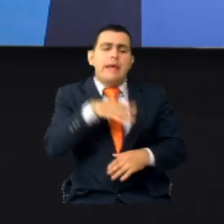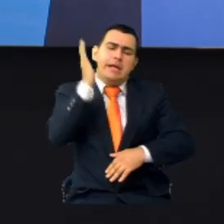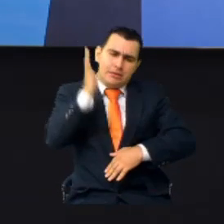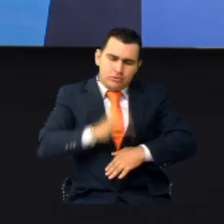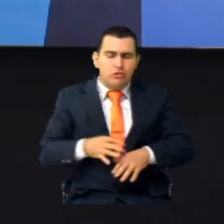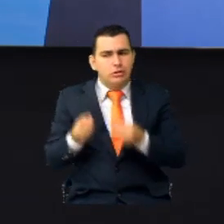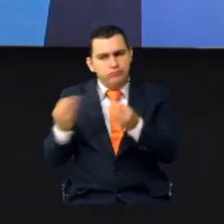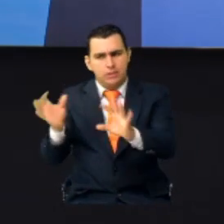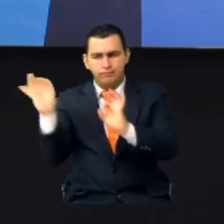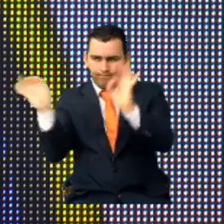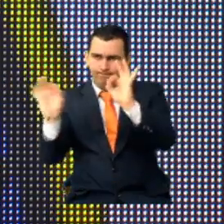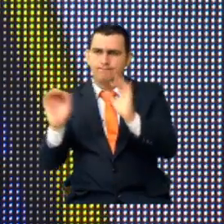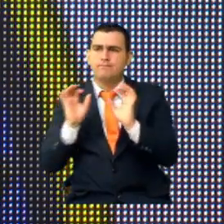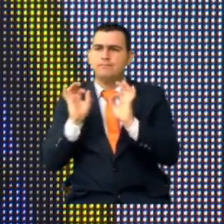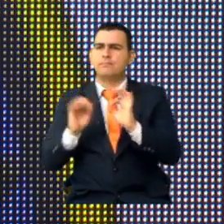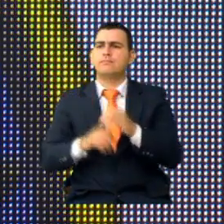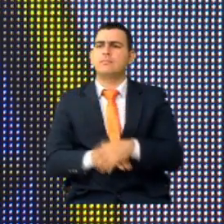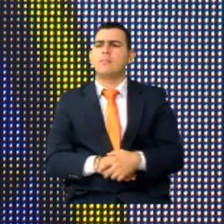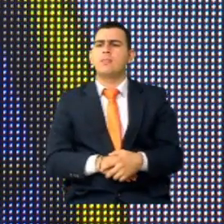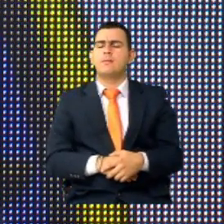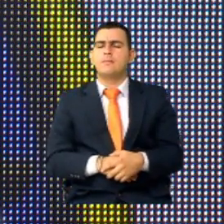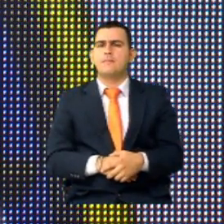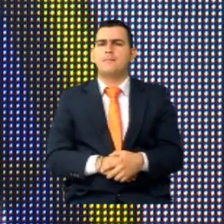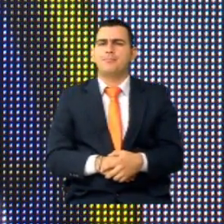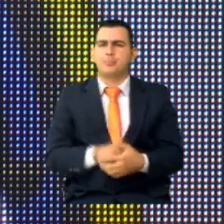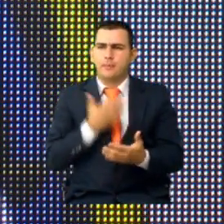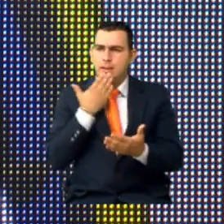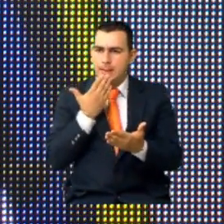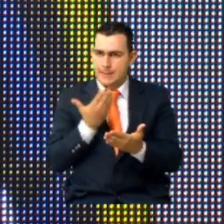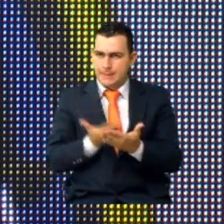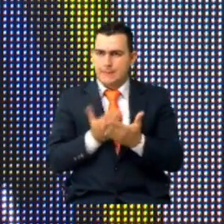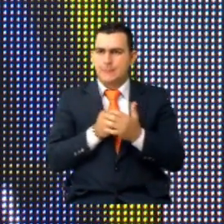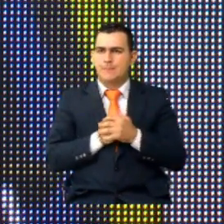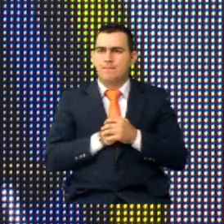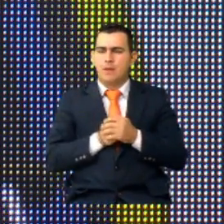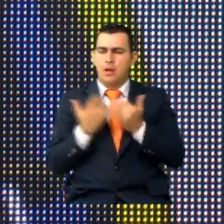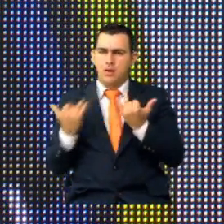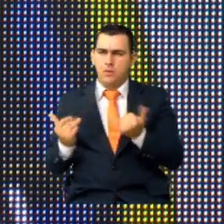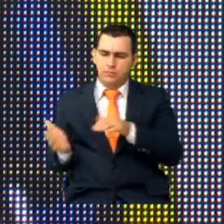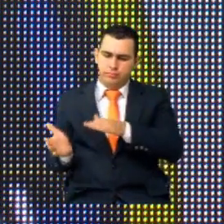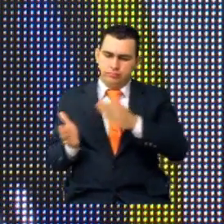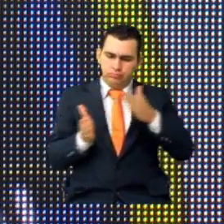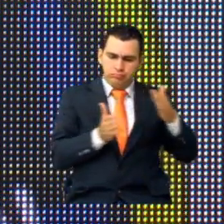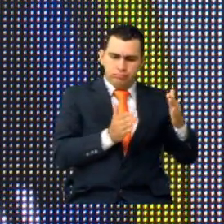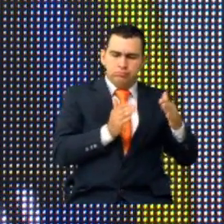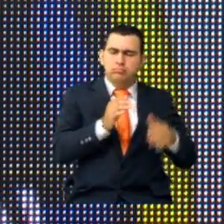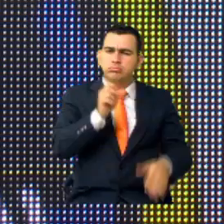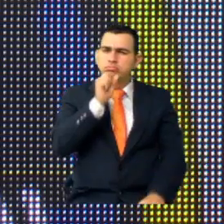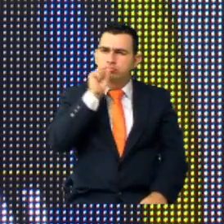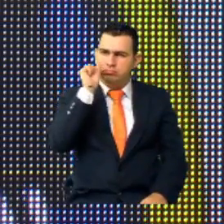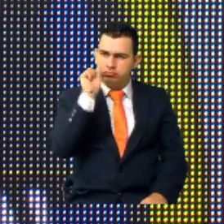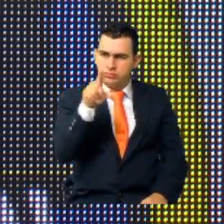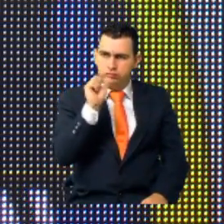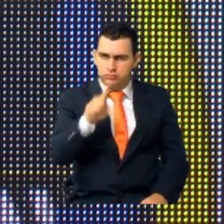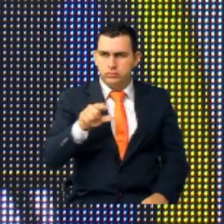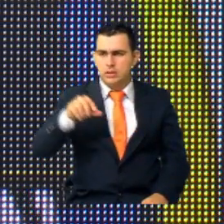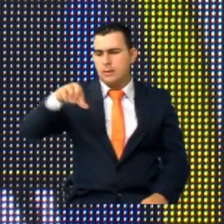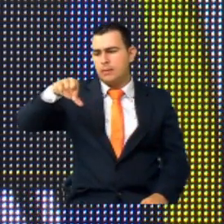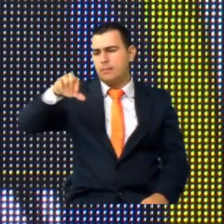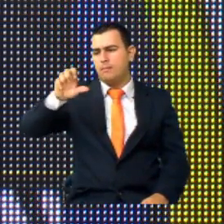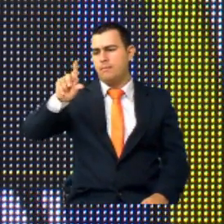a todos ellos. Gracias, candidato. El turno de preguntar ahora es para Yanis Rueda, al candidato Pedro Luis